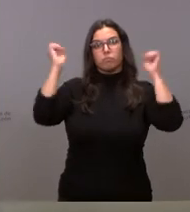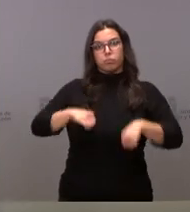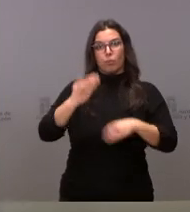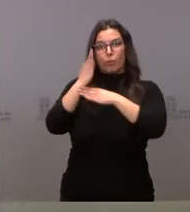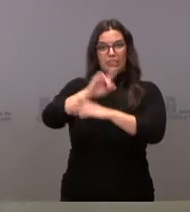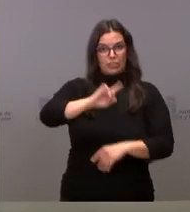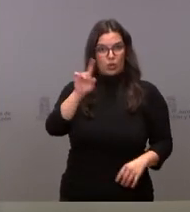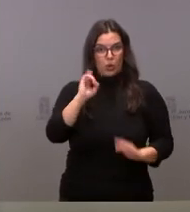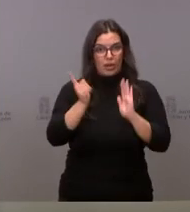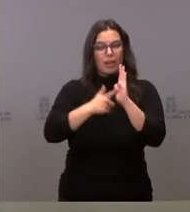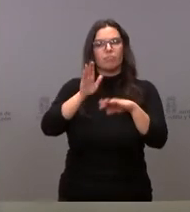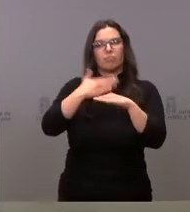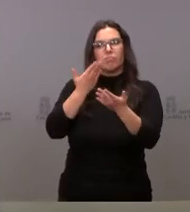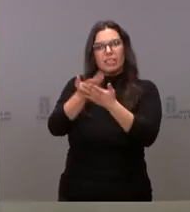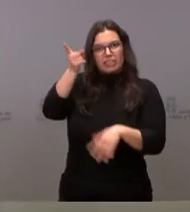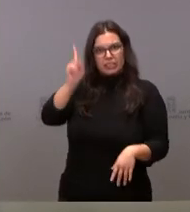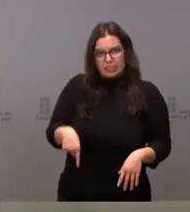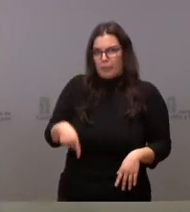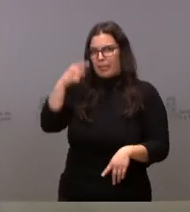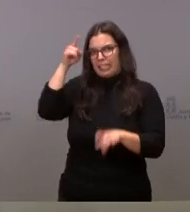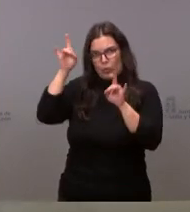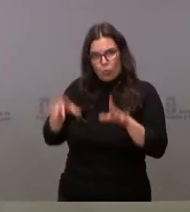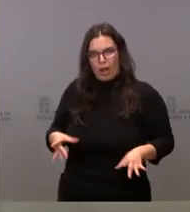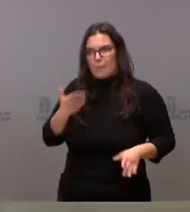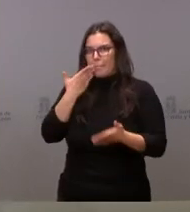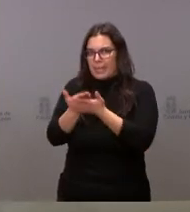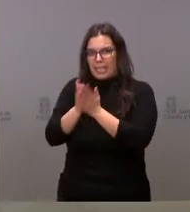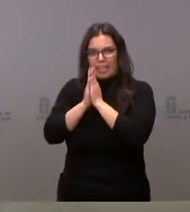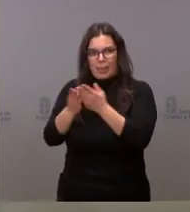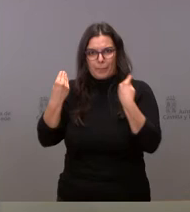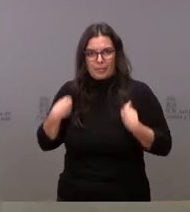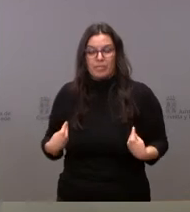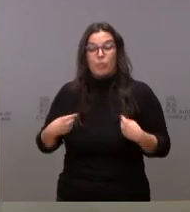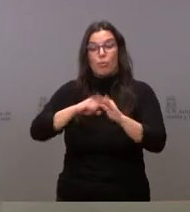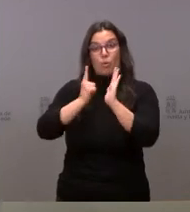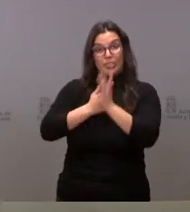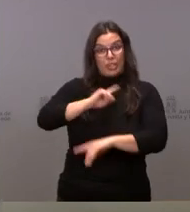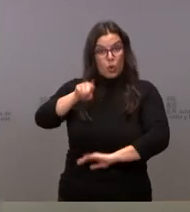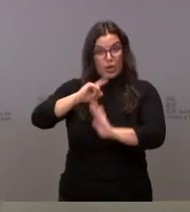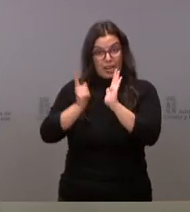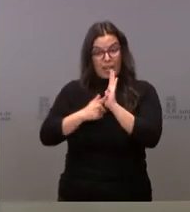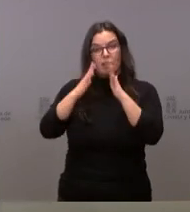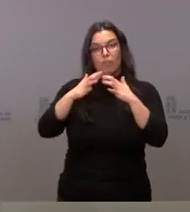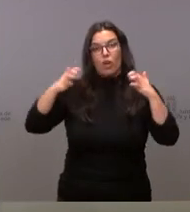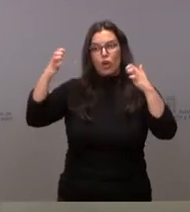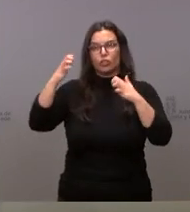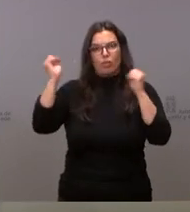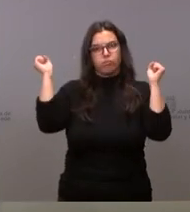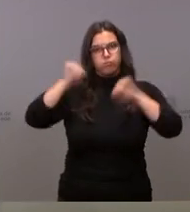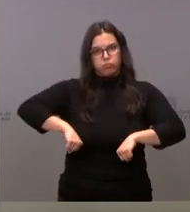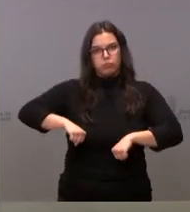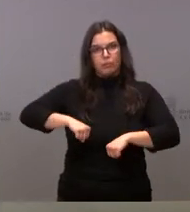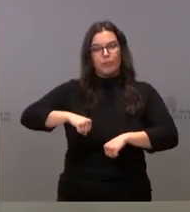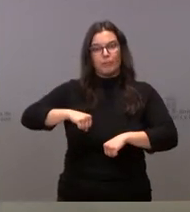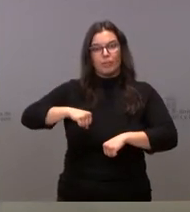pidiendo también idénticos objetivos esta proposición no de ley fue aprobada con las cortes de castilla y león' con